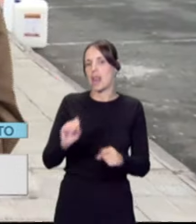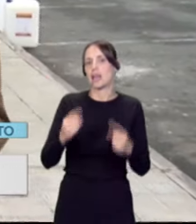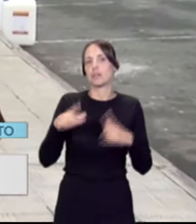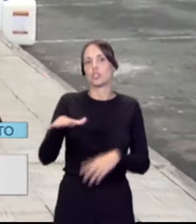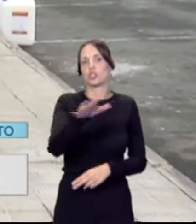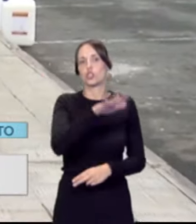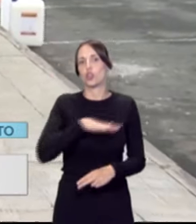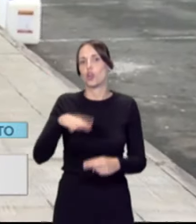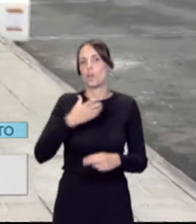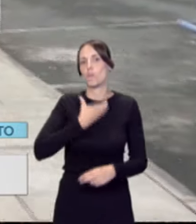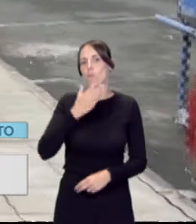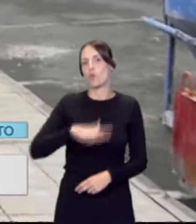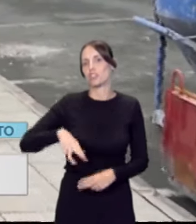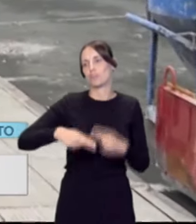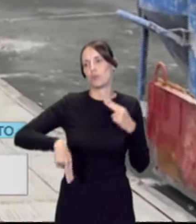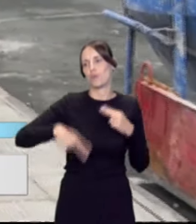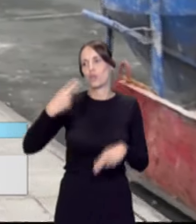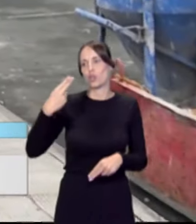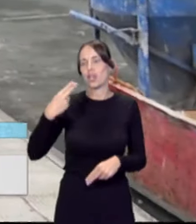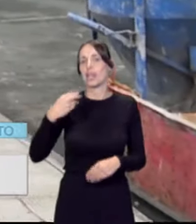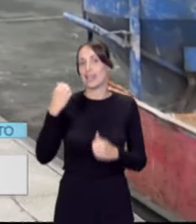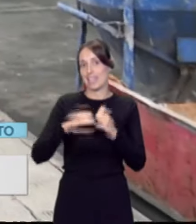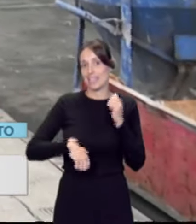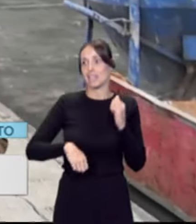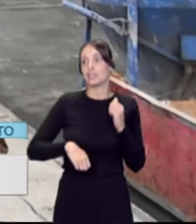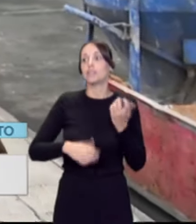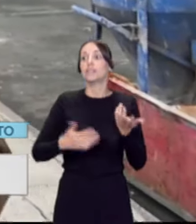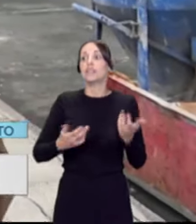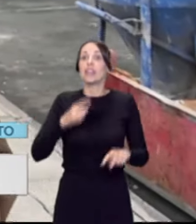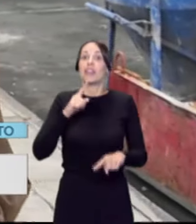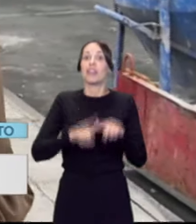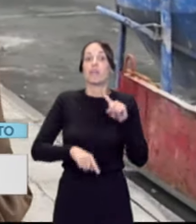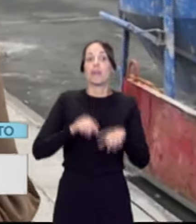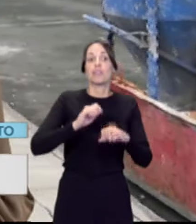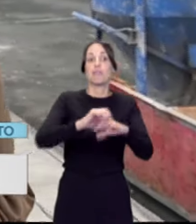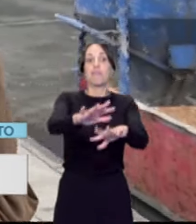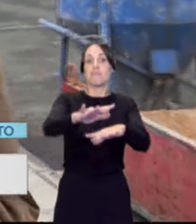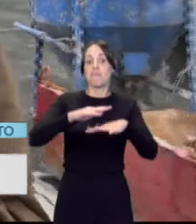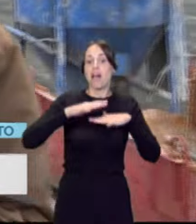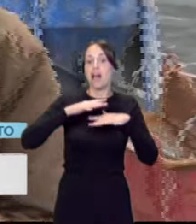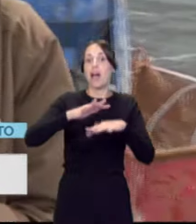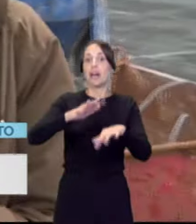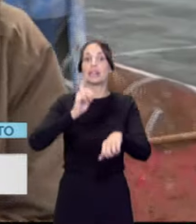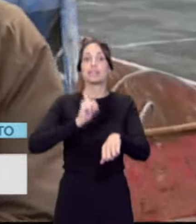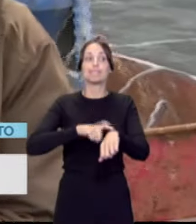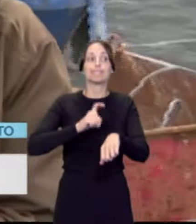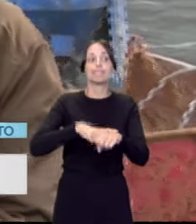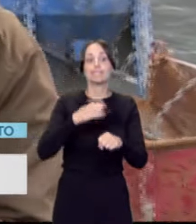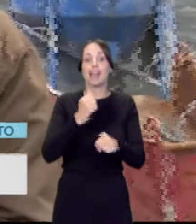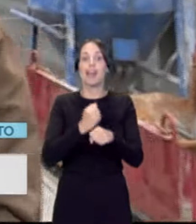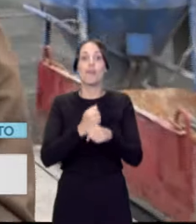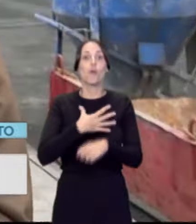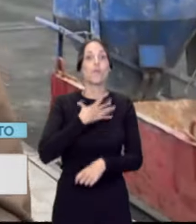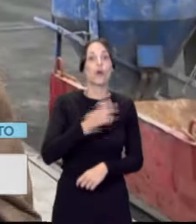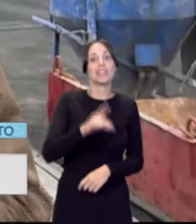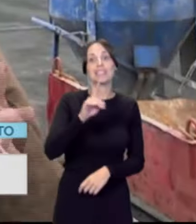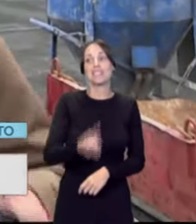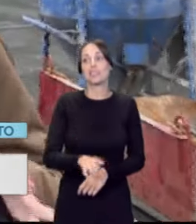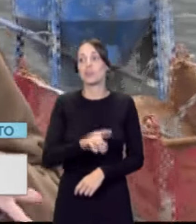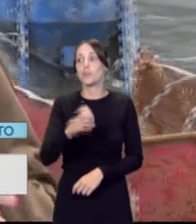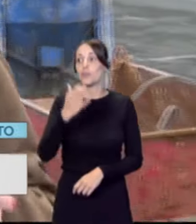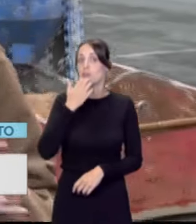La Frontera. Y como ya adelantabas, depende de las mareas, los ritmos de trabajo, las horas en las que se pueden hacer esos trabajos. Por ejemplo, ya